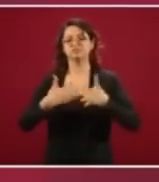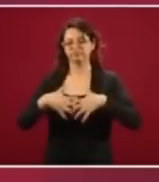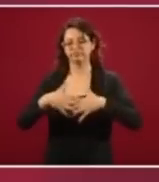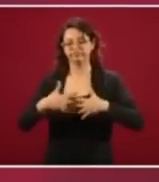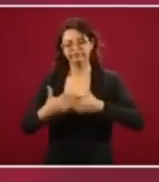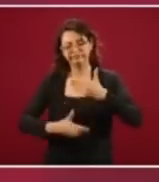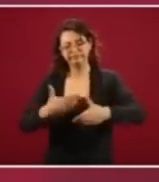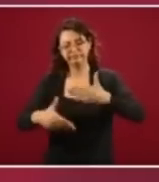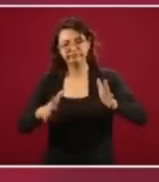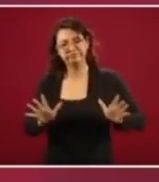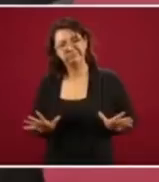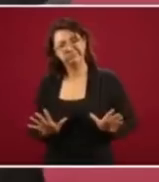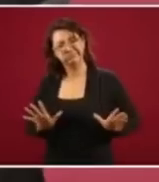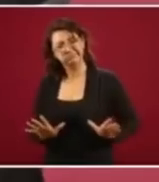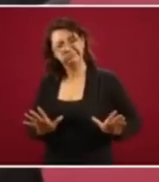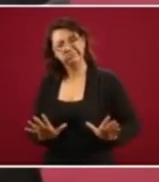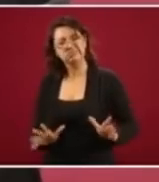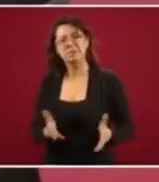para que camine.